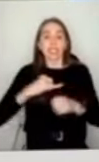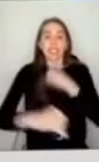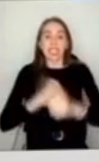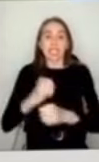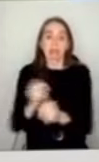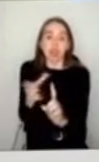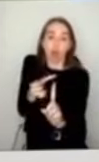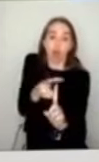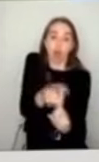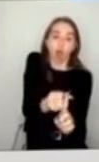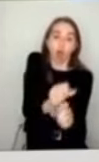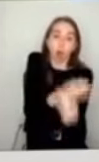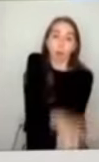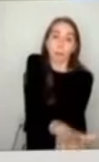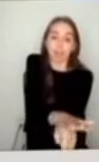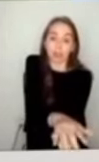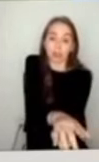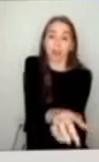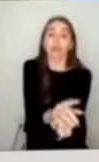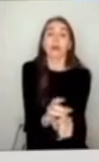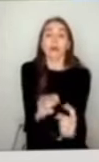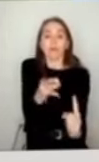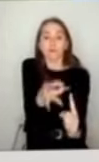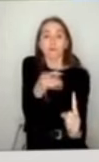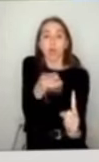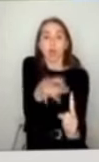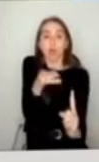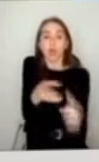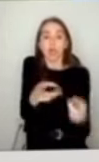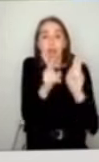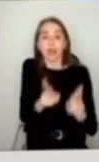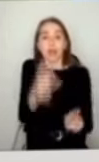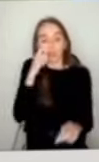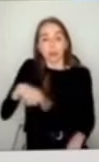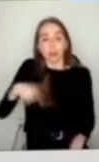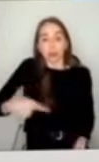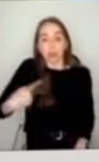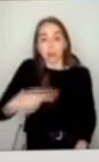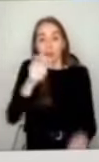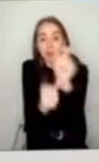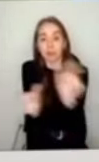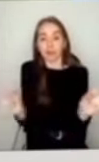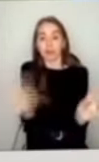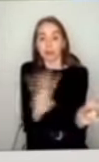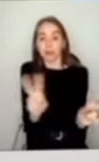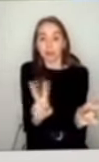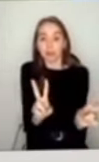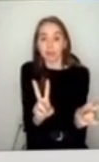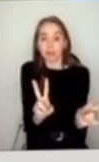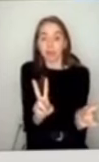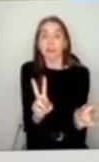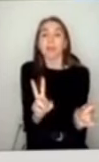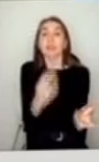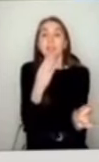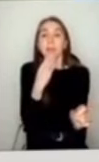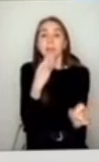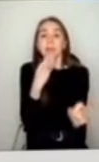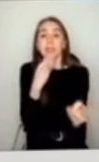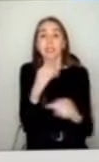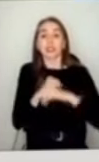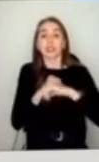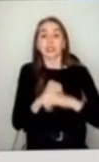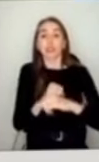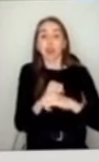no solo vulnera constantemente los derechos humanos de los venezolanos, sino que atenta gravemente contra su calidad de